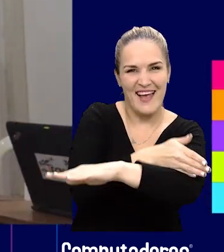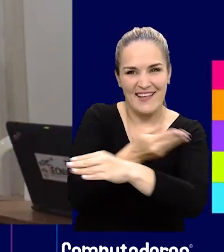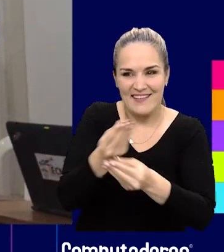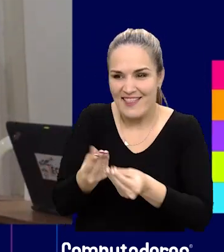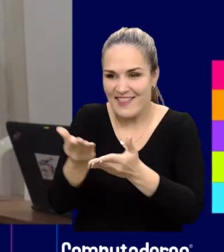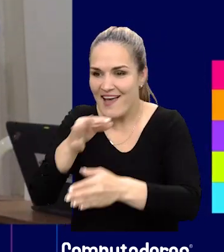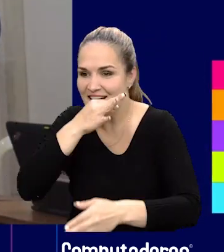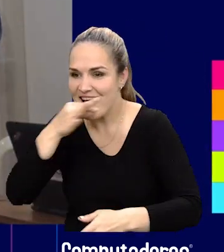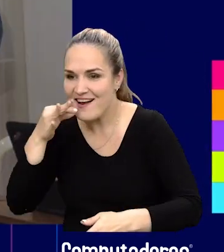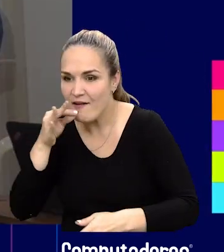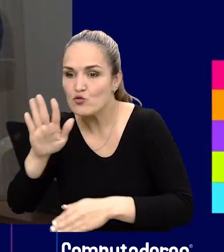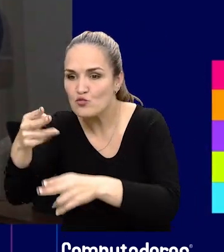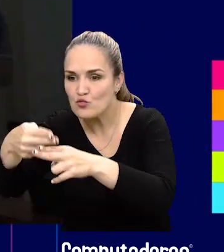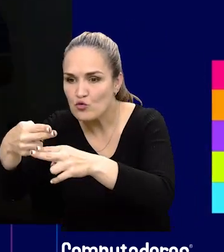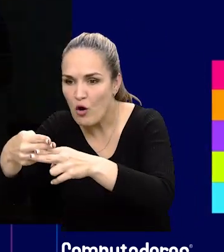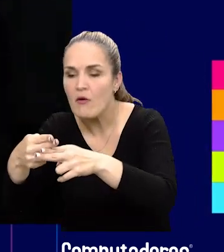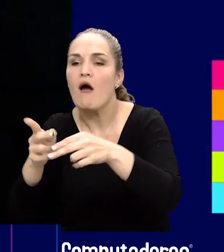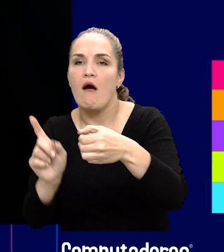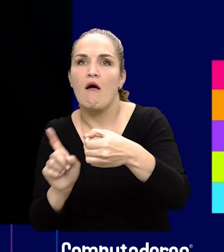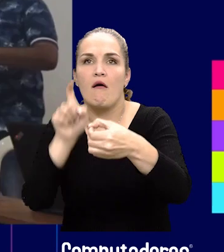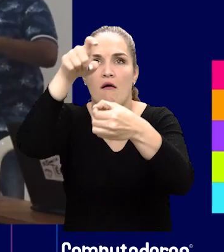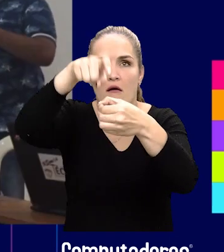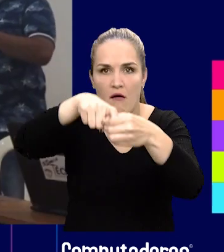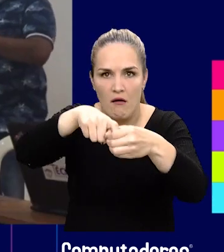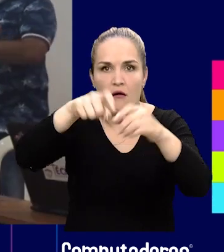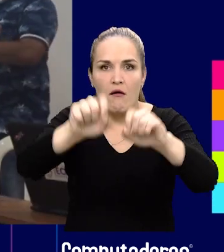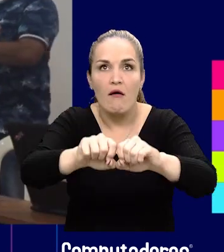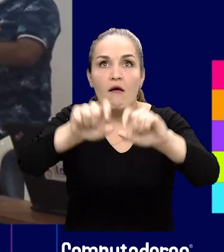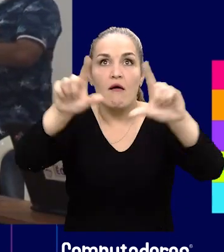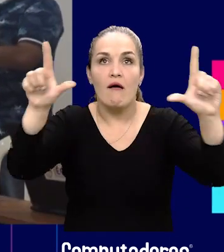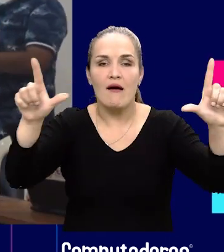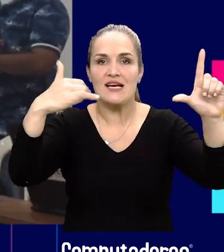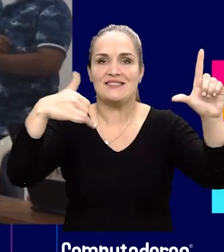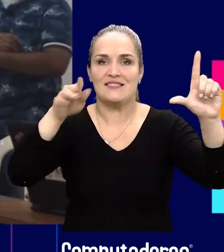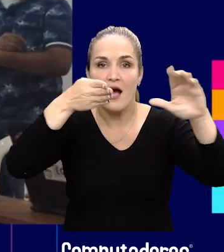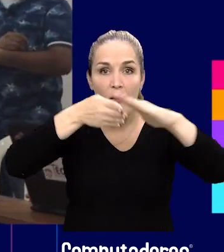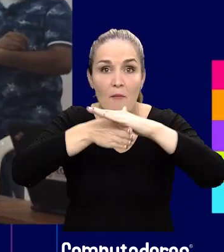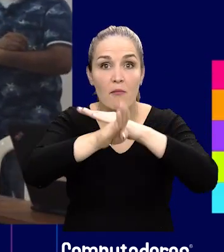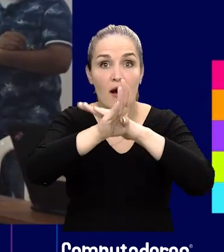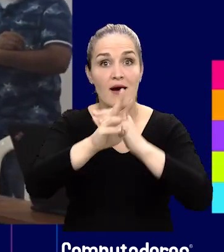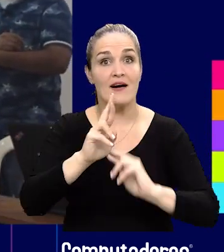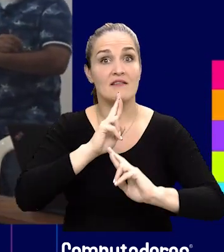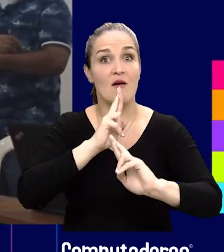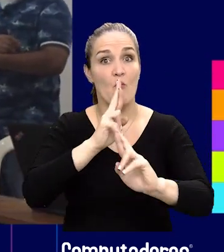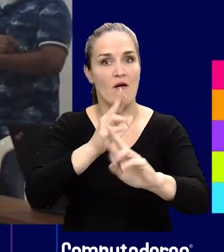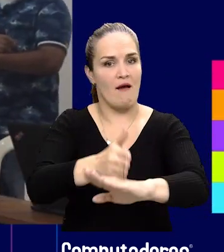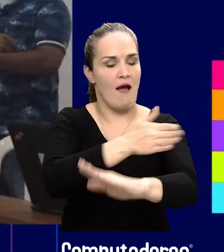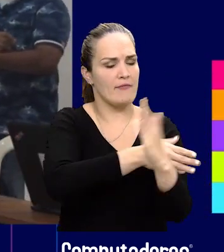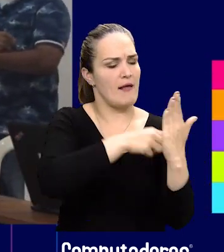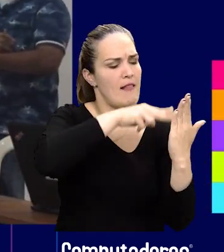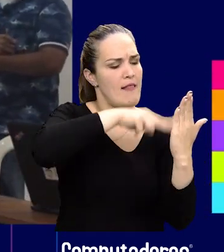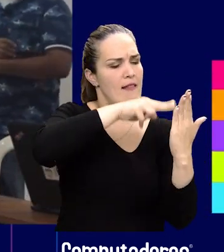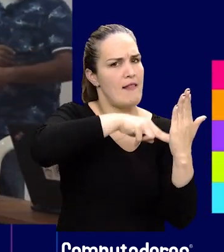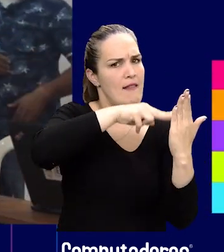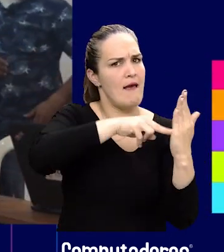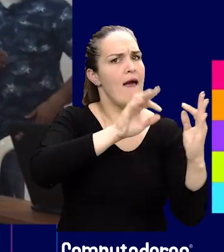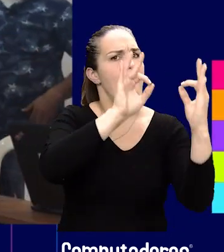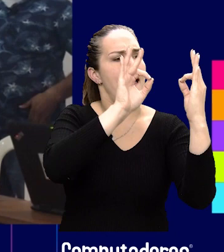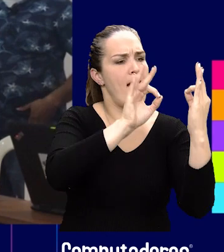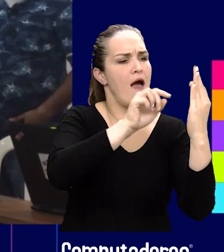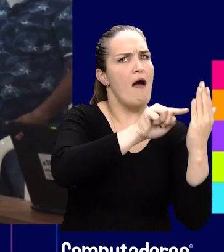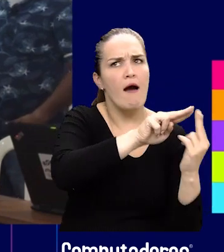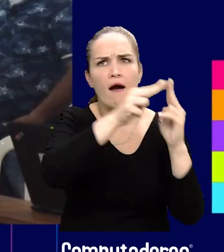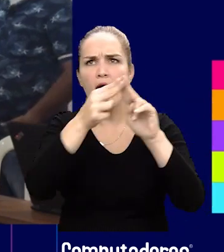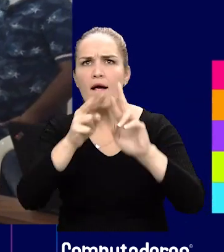di. Entonces, y la contraseña es la misma. Cuando respondan las preguntas, tienen que responder la conciencia, leyendo bien, para que estamos mirando